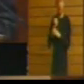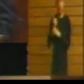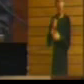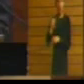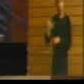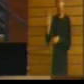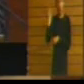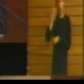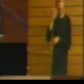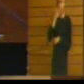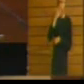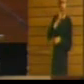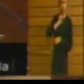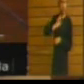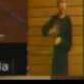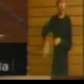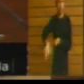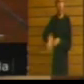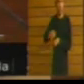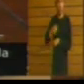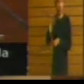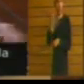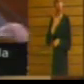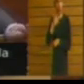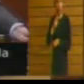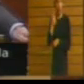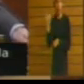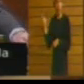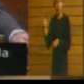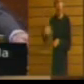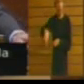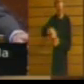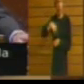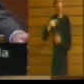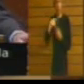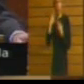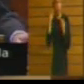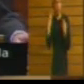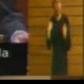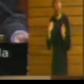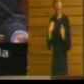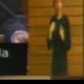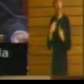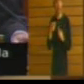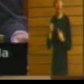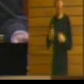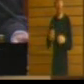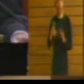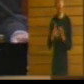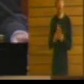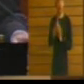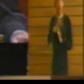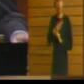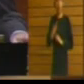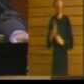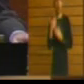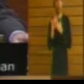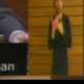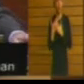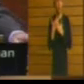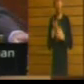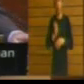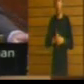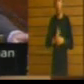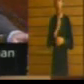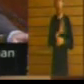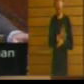labor docente, que han humillado a los escolares y, por lo tanto, en definitiva, han puesto en mal lugar a aquellos que no estudiaban o no elegían